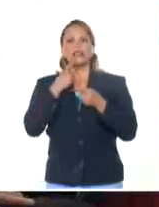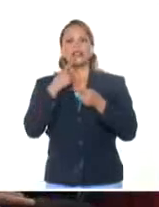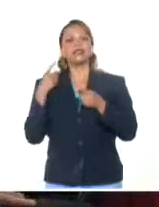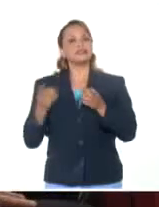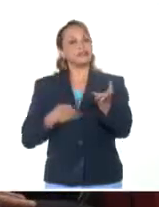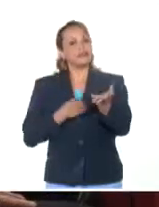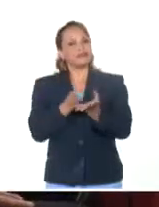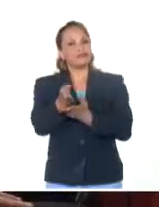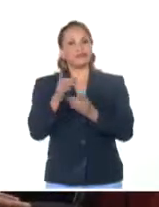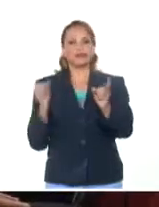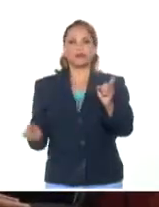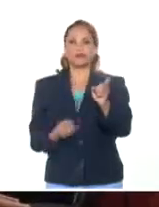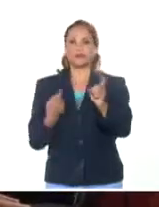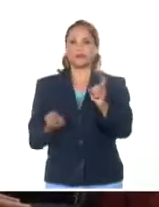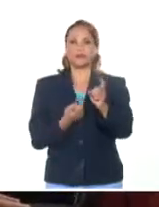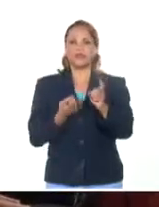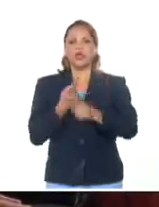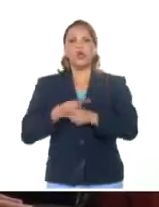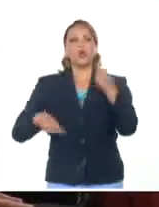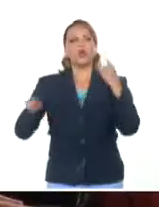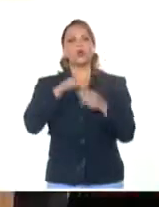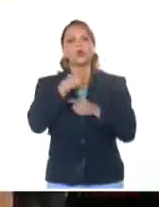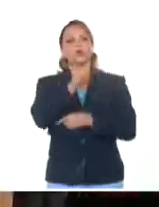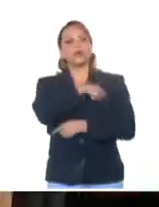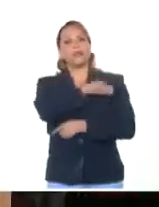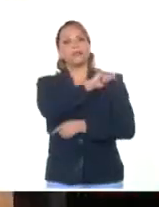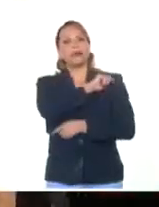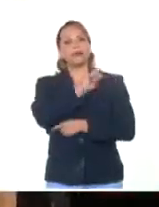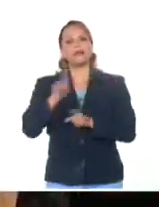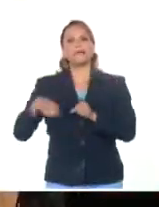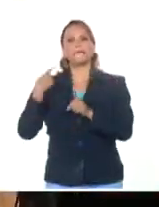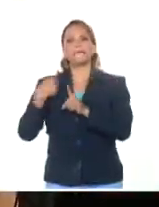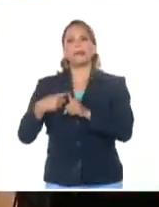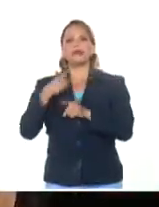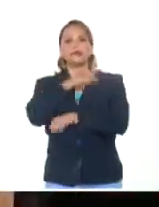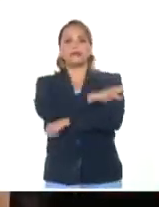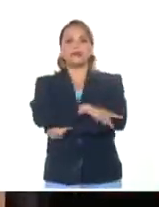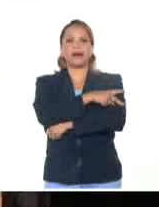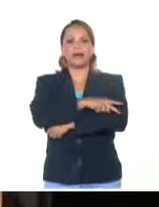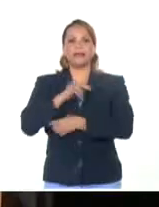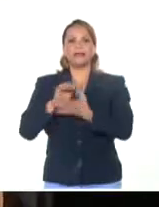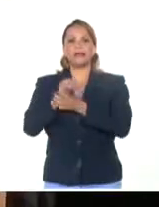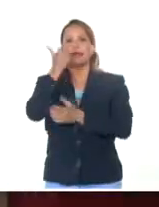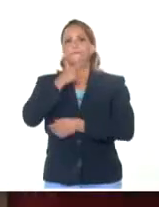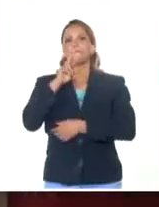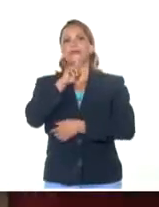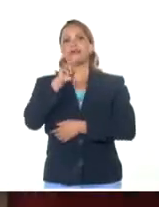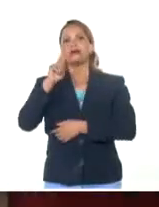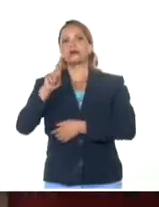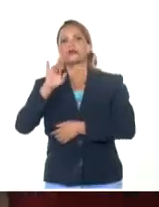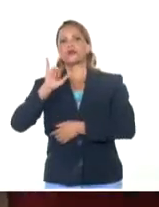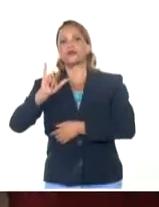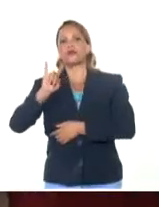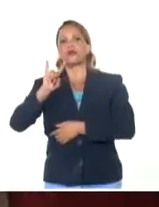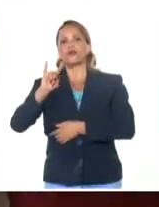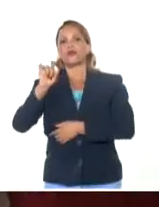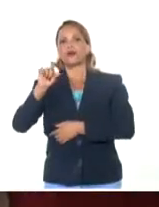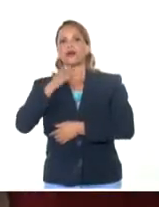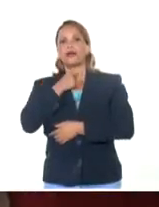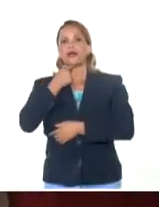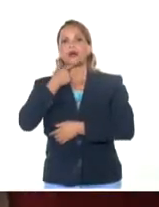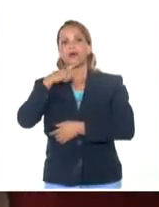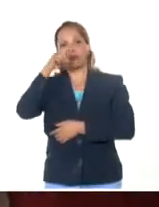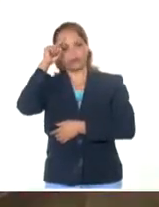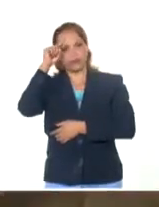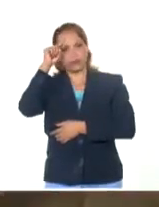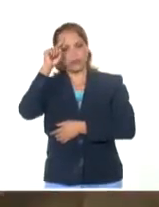lucha, primero contra España y después Marruecos. El Sahara Occidental es el último caso pendiente